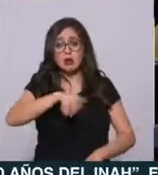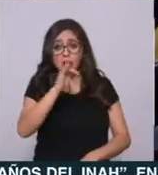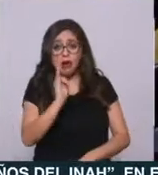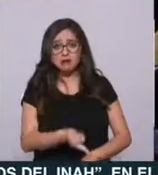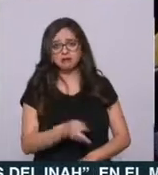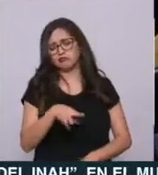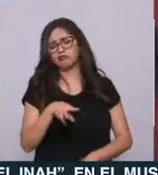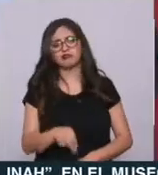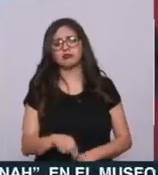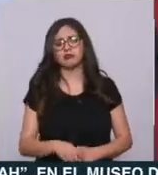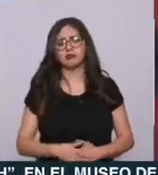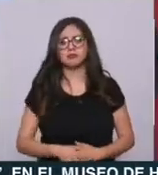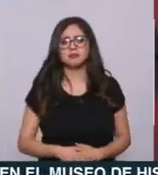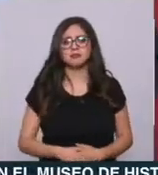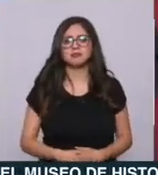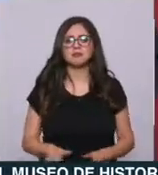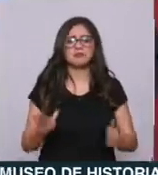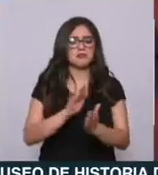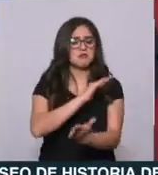Se acabó el moche,